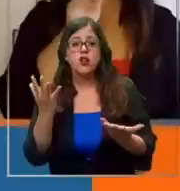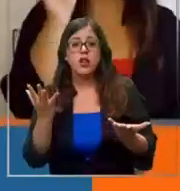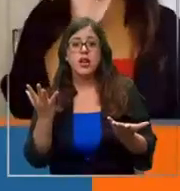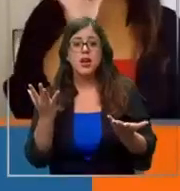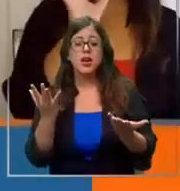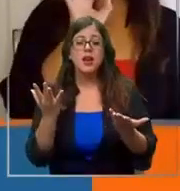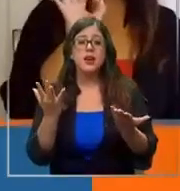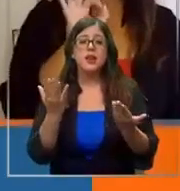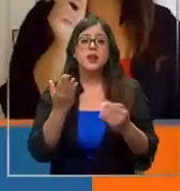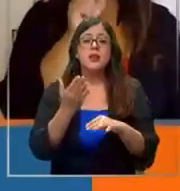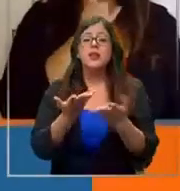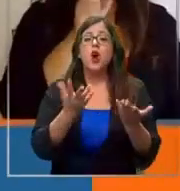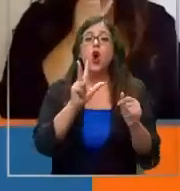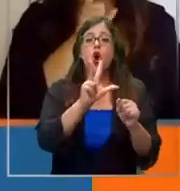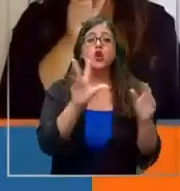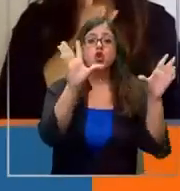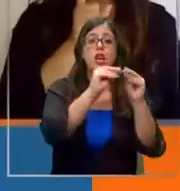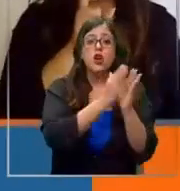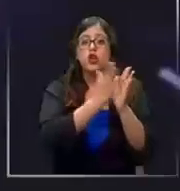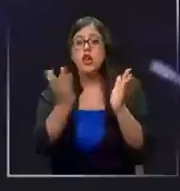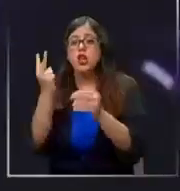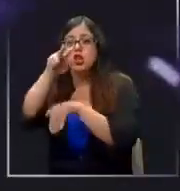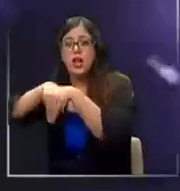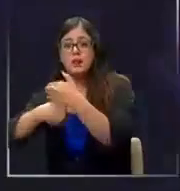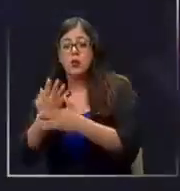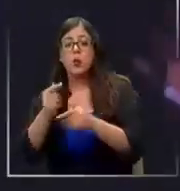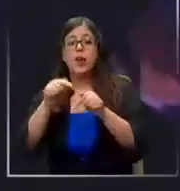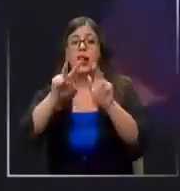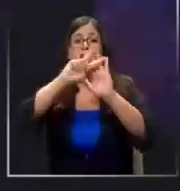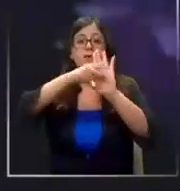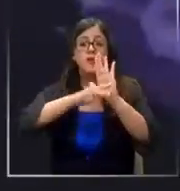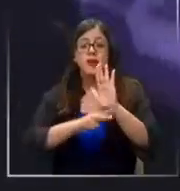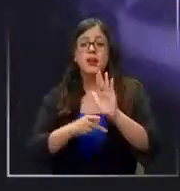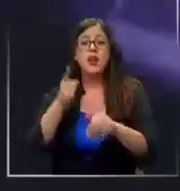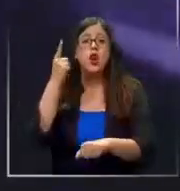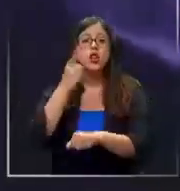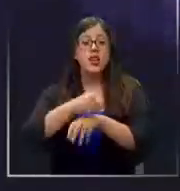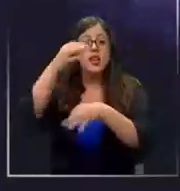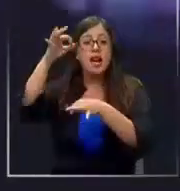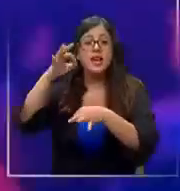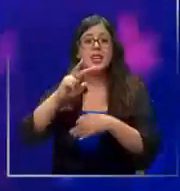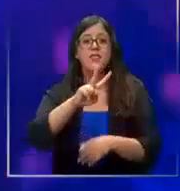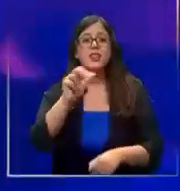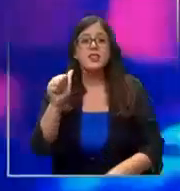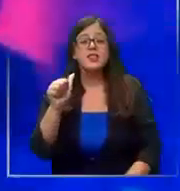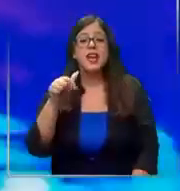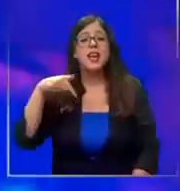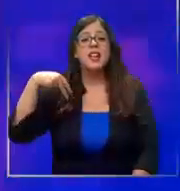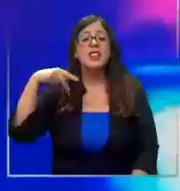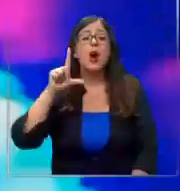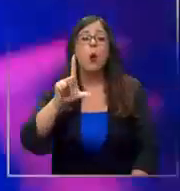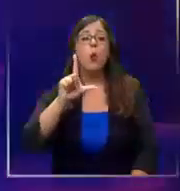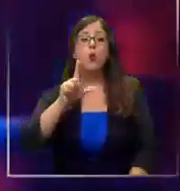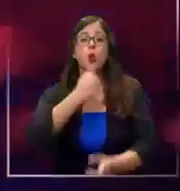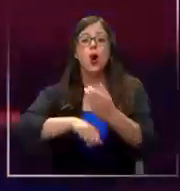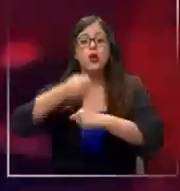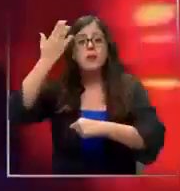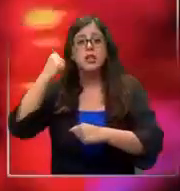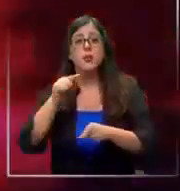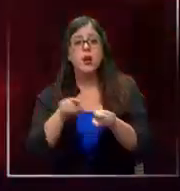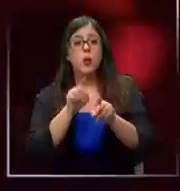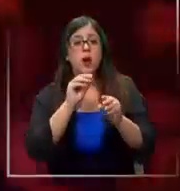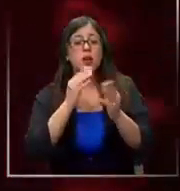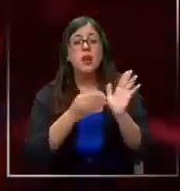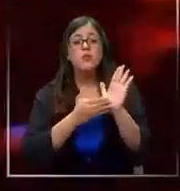feriado, entre las 20 horas y las 2 horas del día siguiente. La modificación de la ordenanza fue discutida el 26 de julio del año pasado, pero fue visada